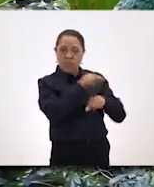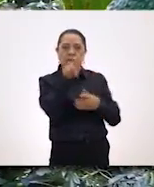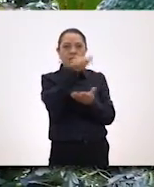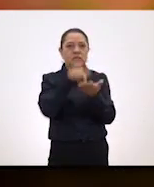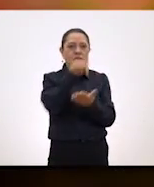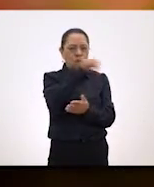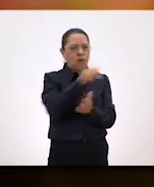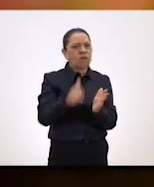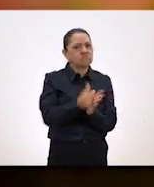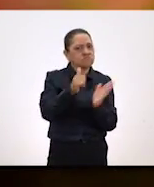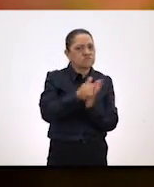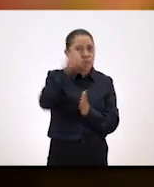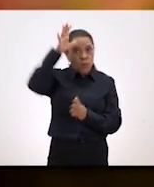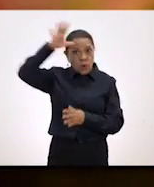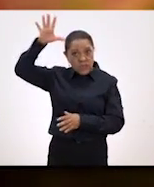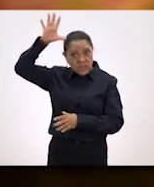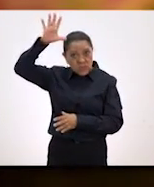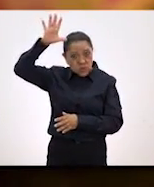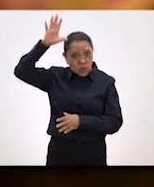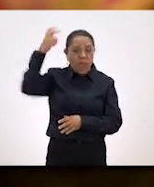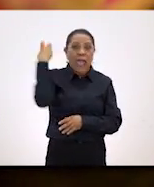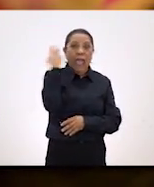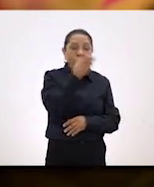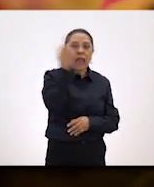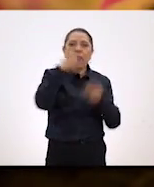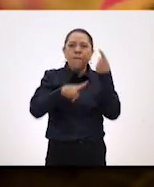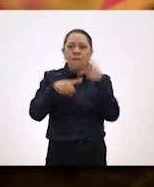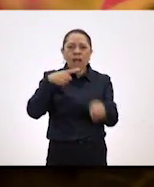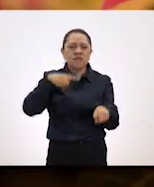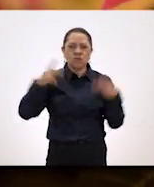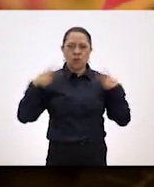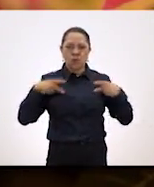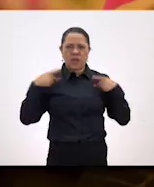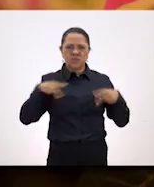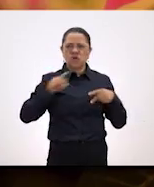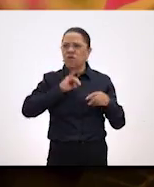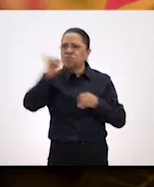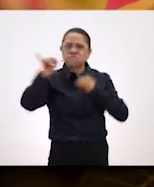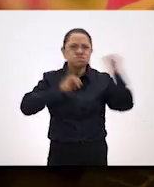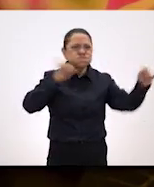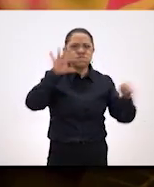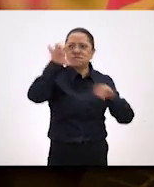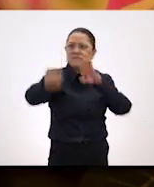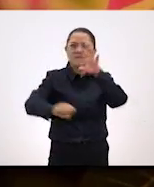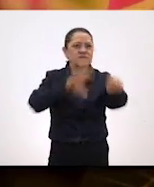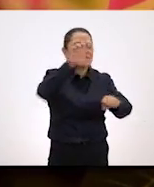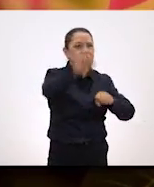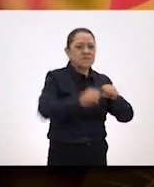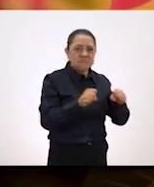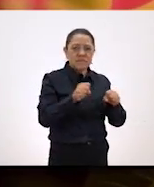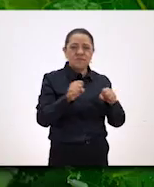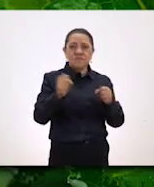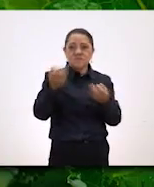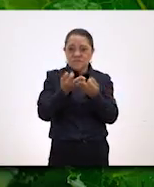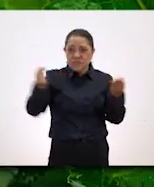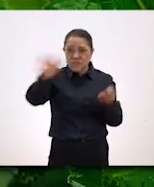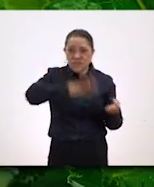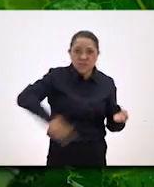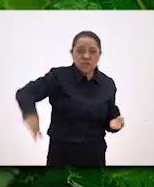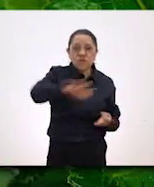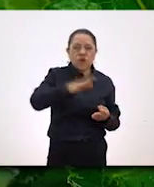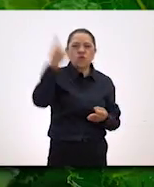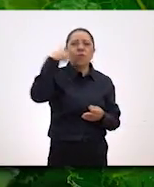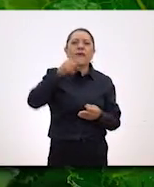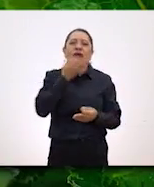Oaxtepec, lugar que mandó a edificar Moctezuma, quien envió mensajeros a todos los rincones del Imperio Mexica para